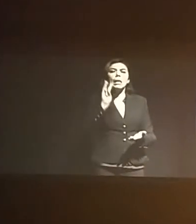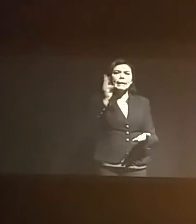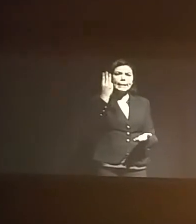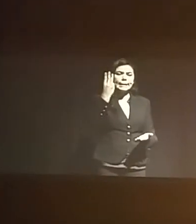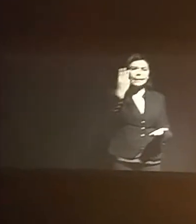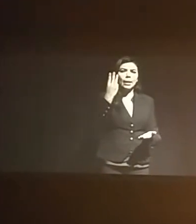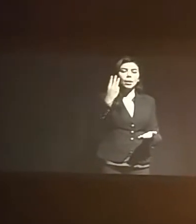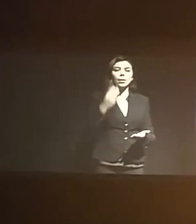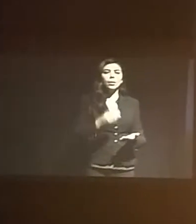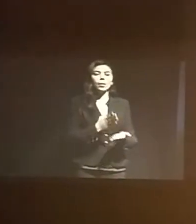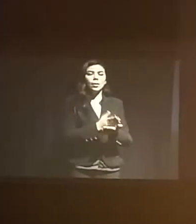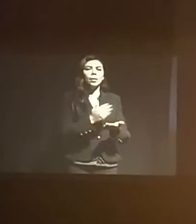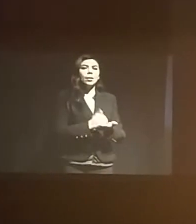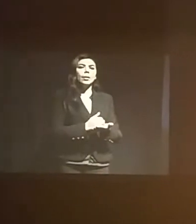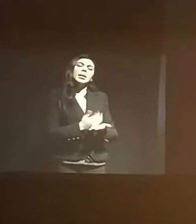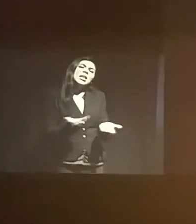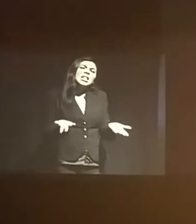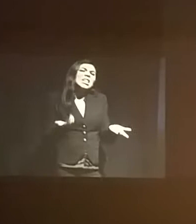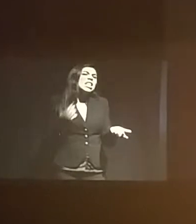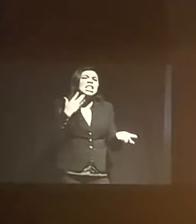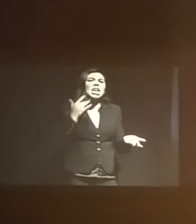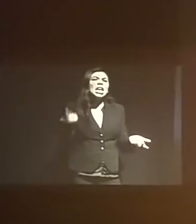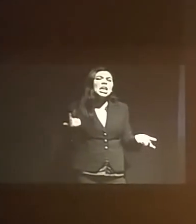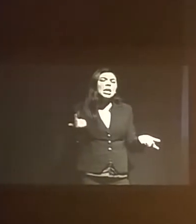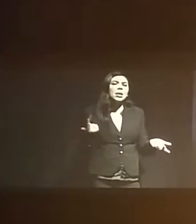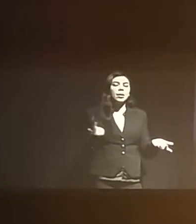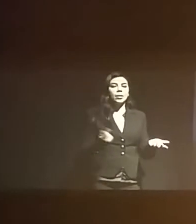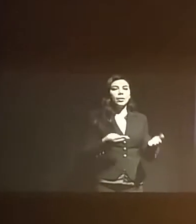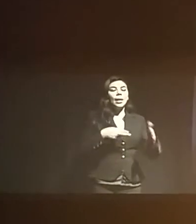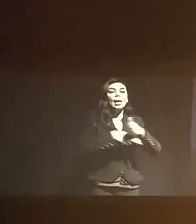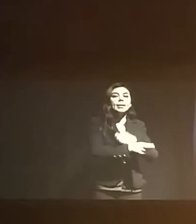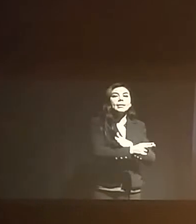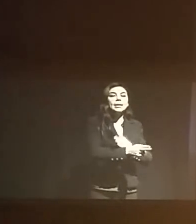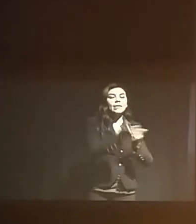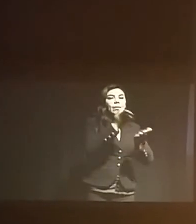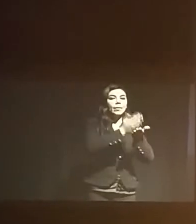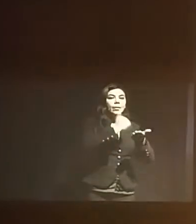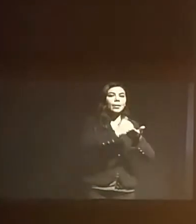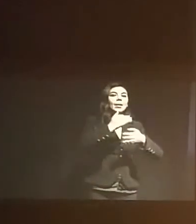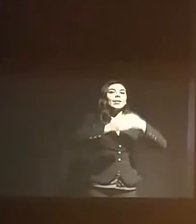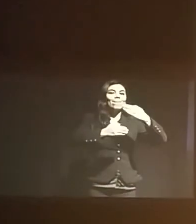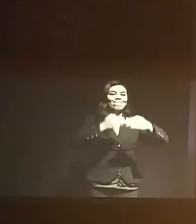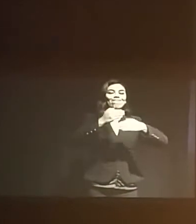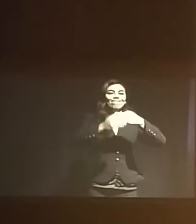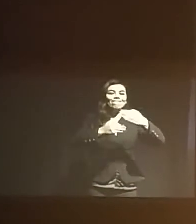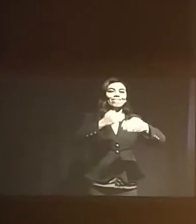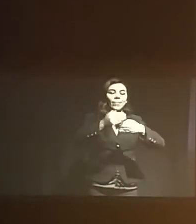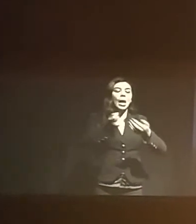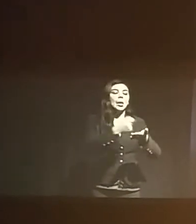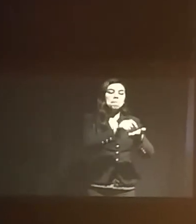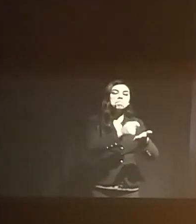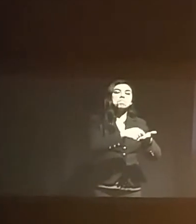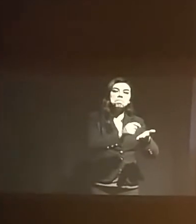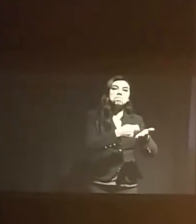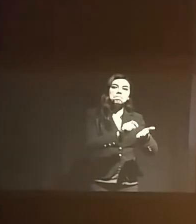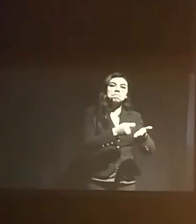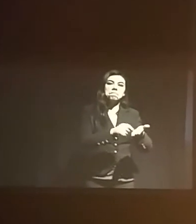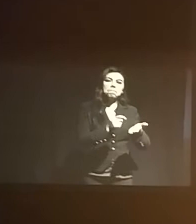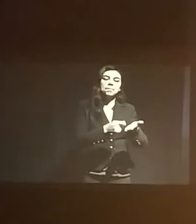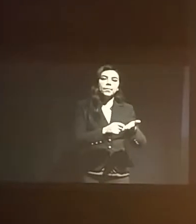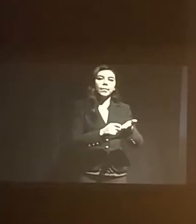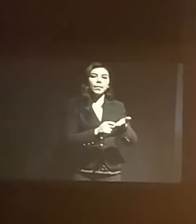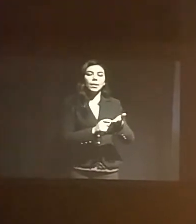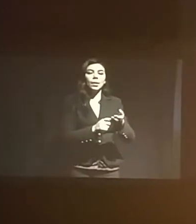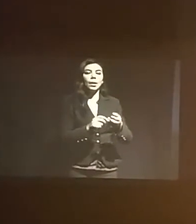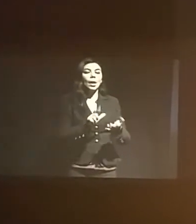tercera, plan, ¿qué es el plan? Hacer accesible de manera planificada, progresiva, metódica y priorizada